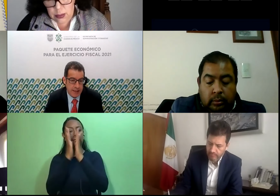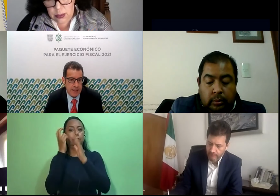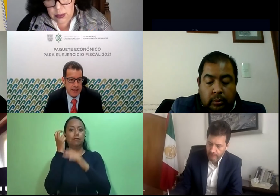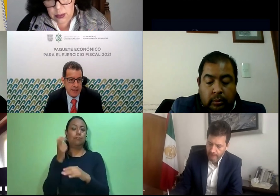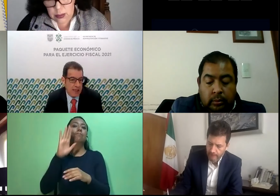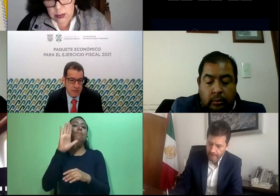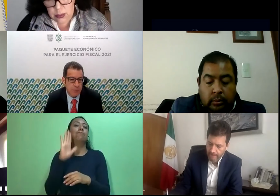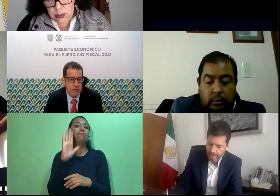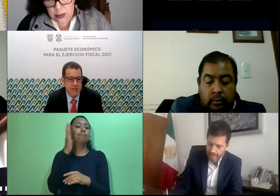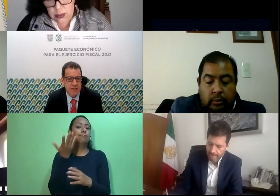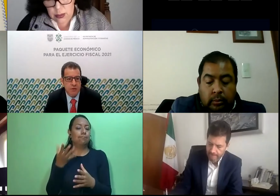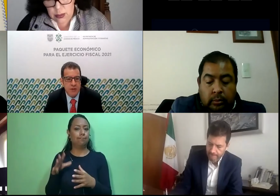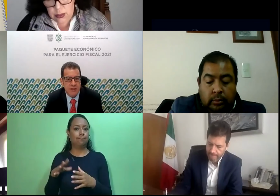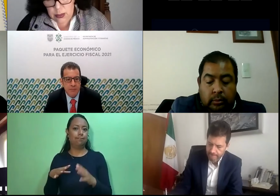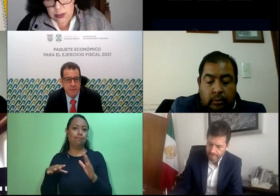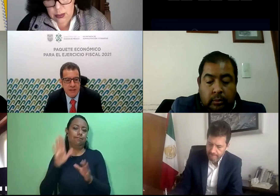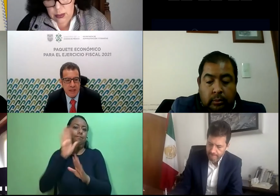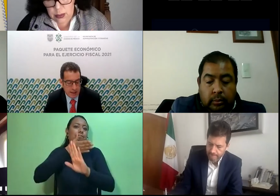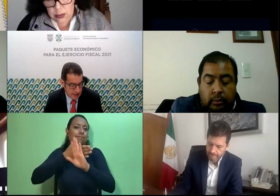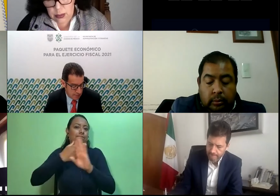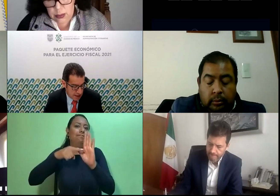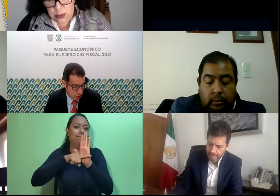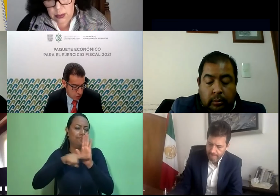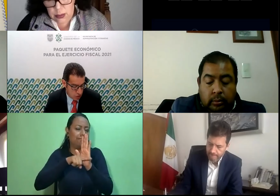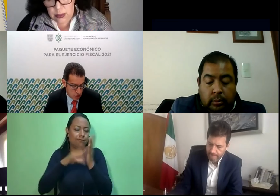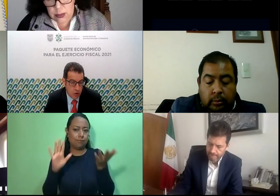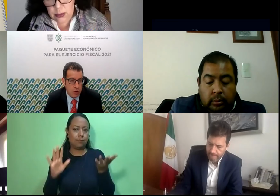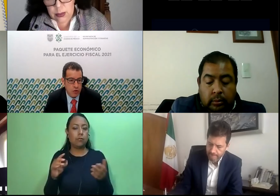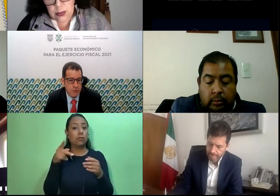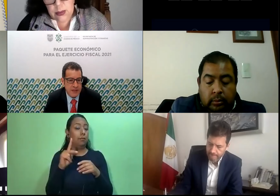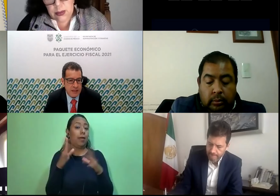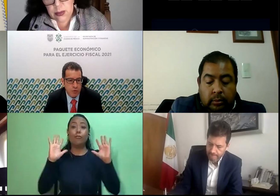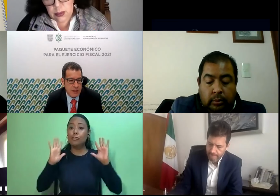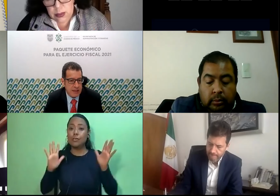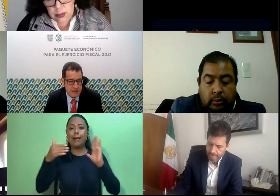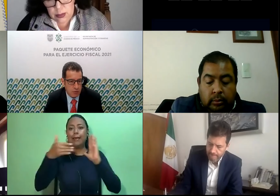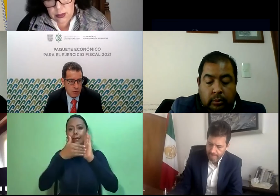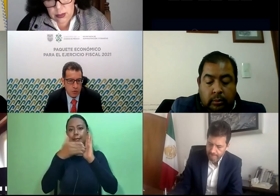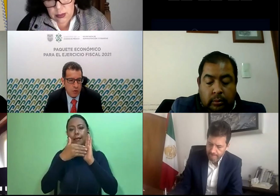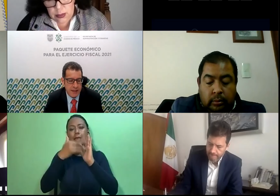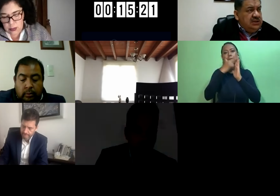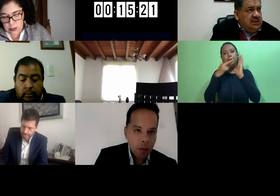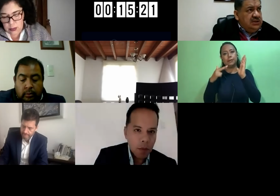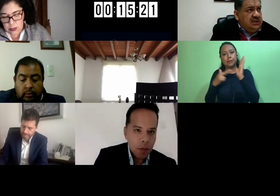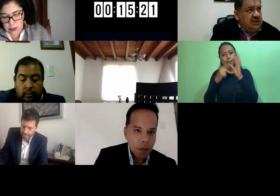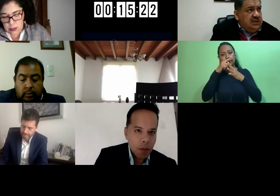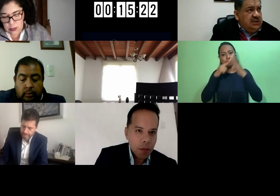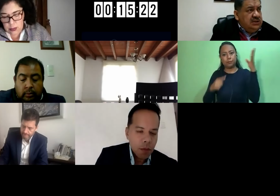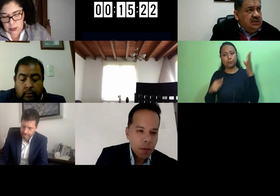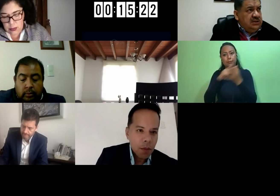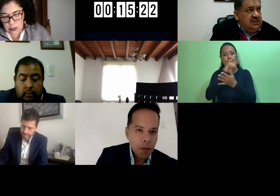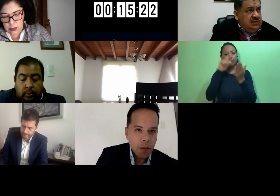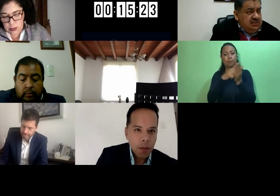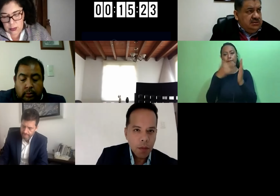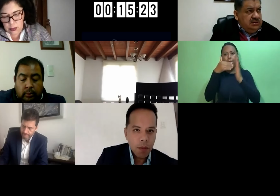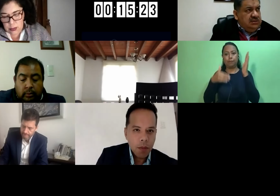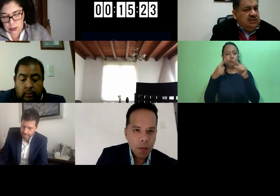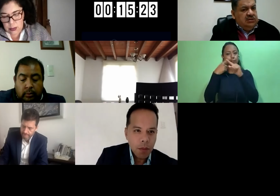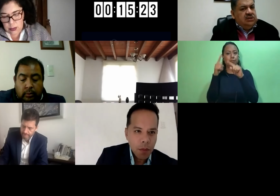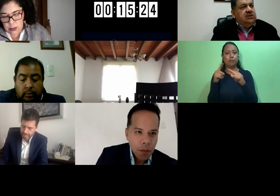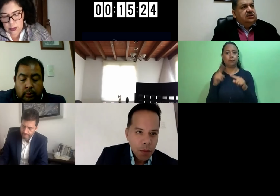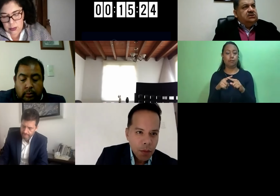incidencia negativa, pero insisto, está prevista en el marco normativo y desde luego no hay aquí ninguna